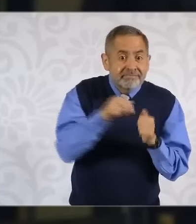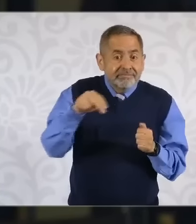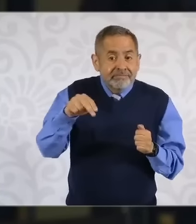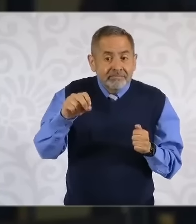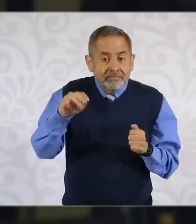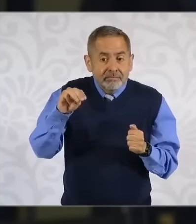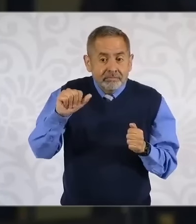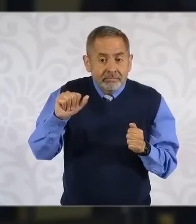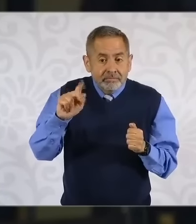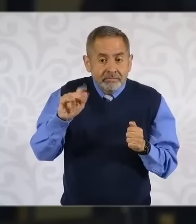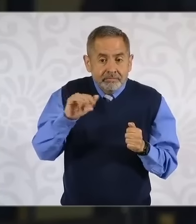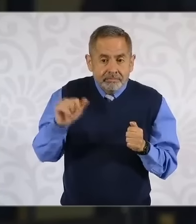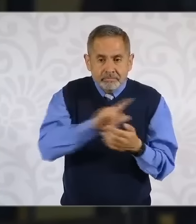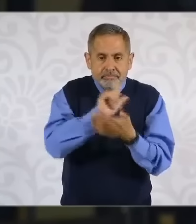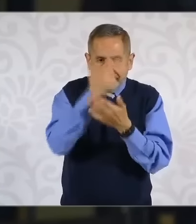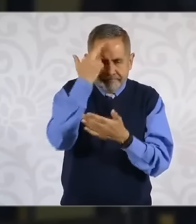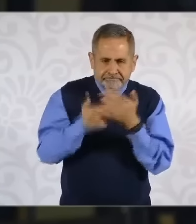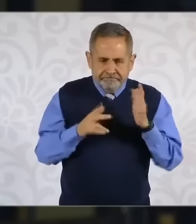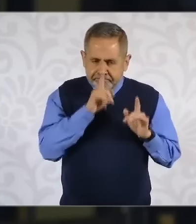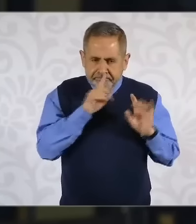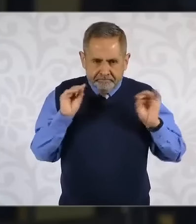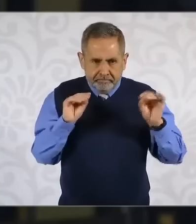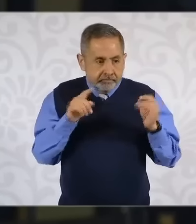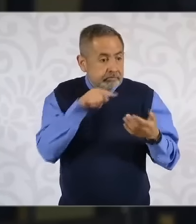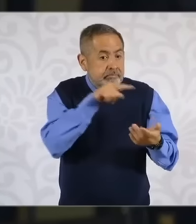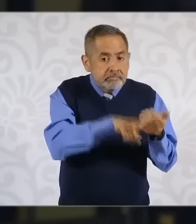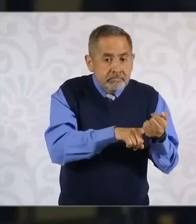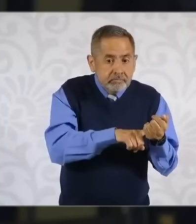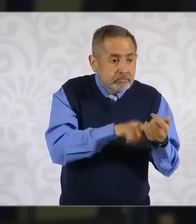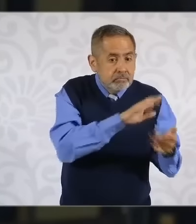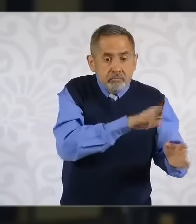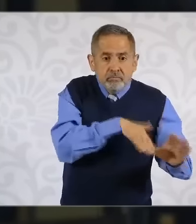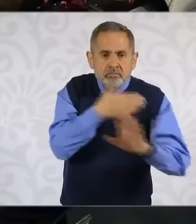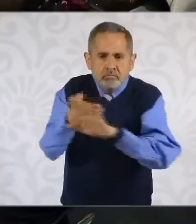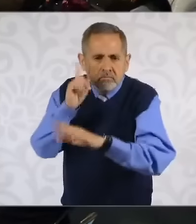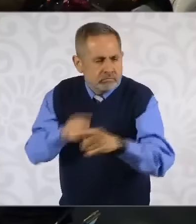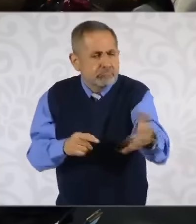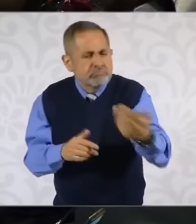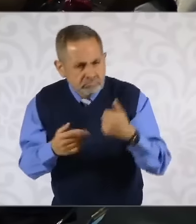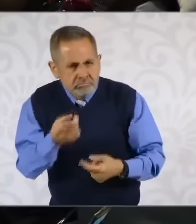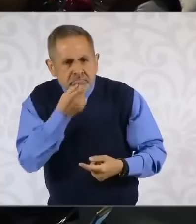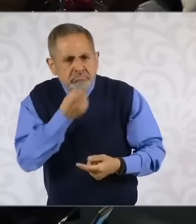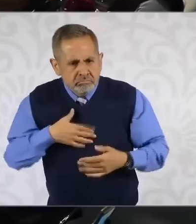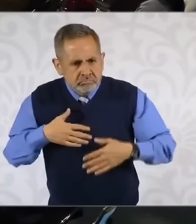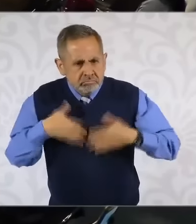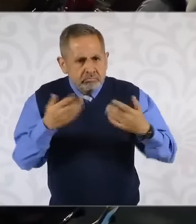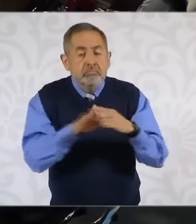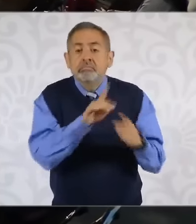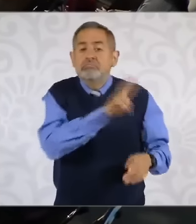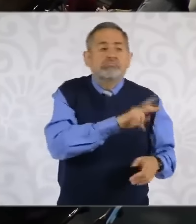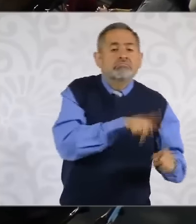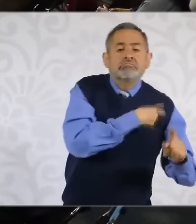voy a mencionar el delito, pero va en contra de las mujeres, su opinión por abuso sexual.